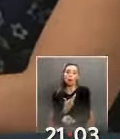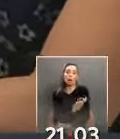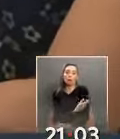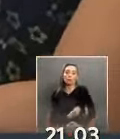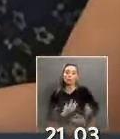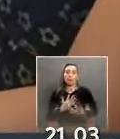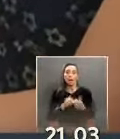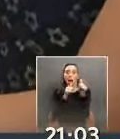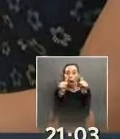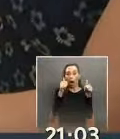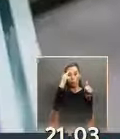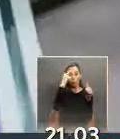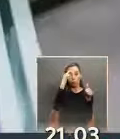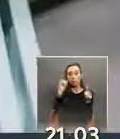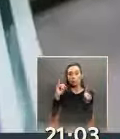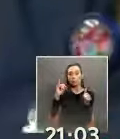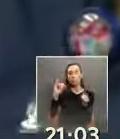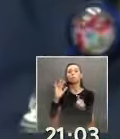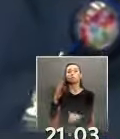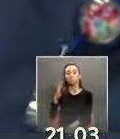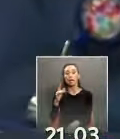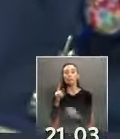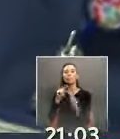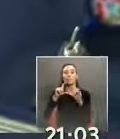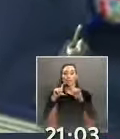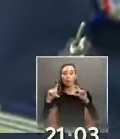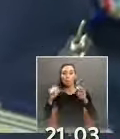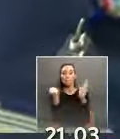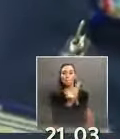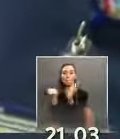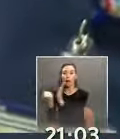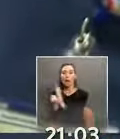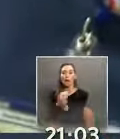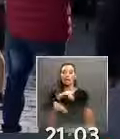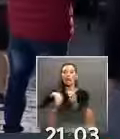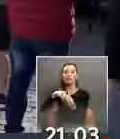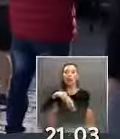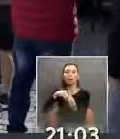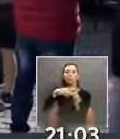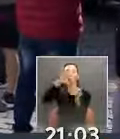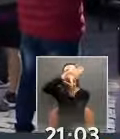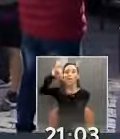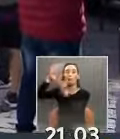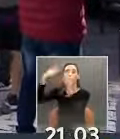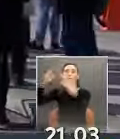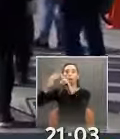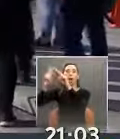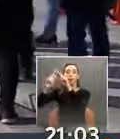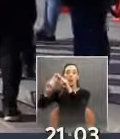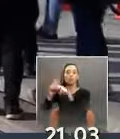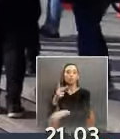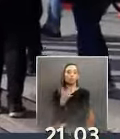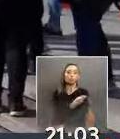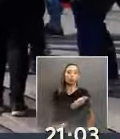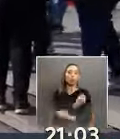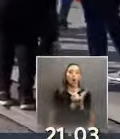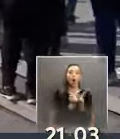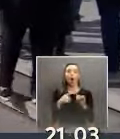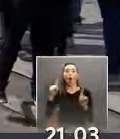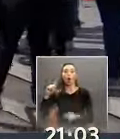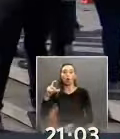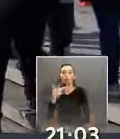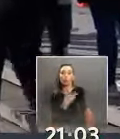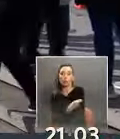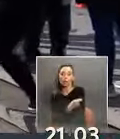las autoridades, evaluándose incluso la combinación de vacunas como ya se ha hecho en otros países, mientras que el presidente adelantaba que las dosis